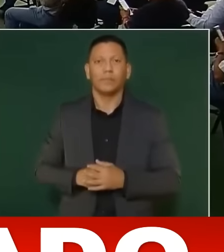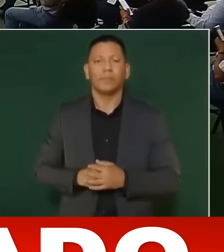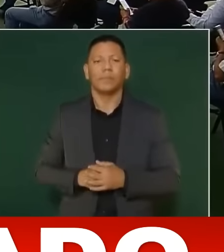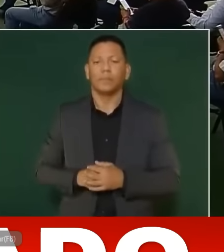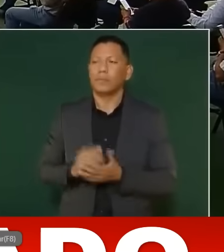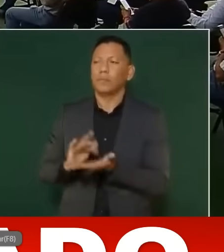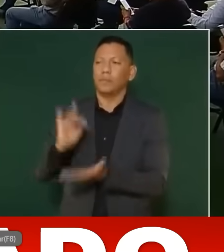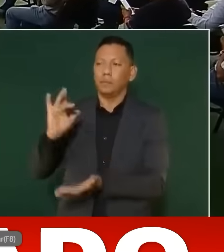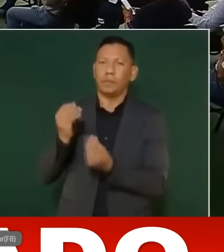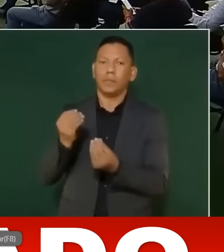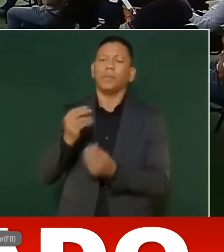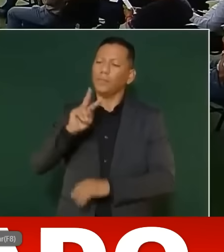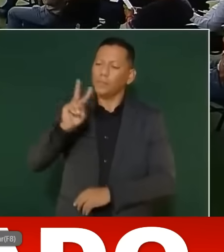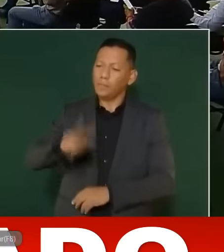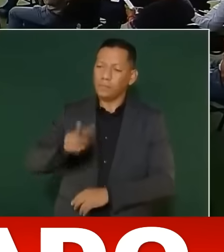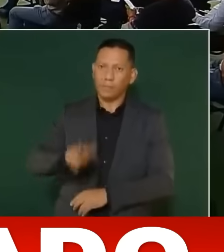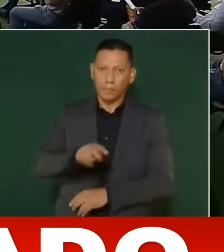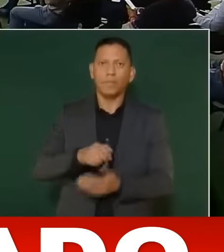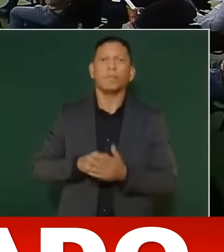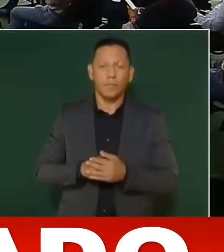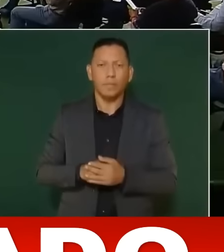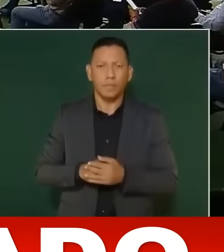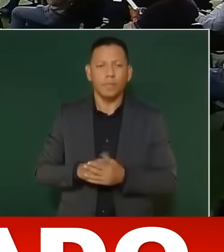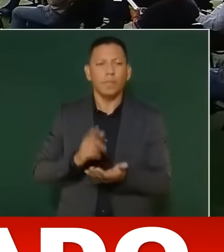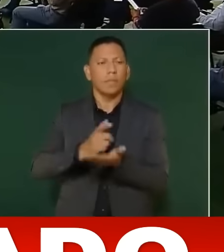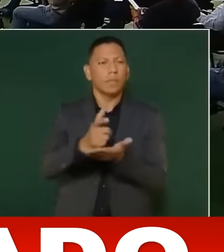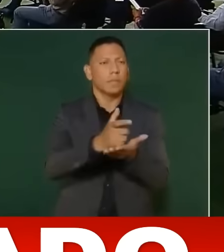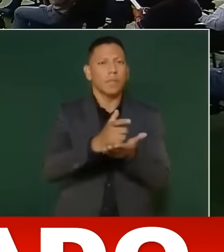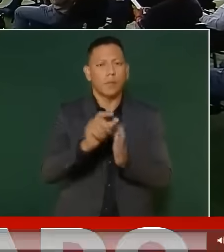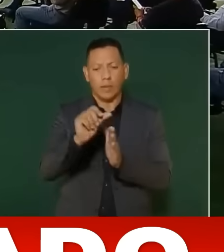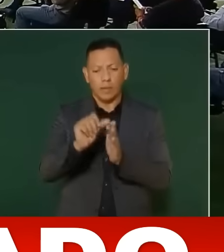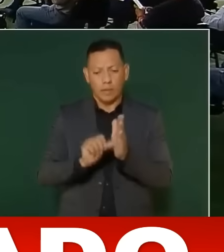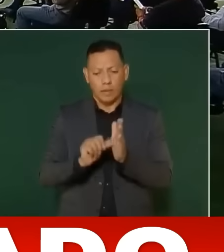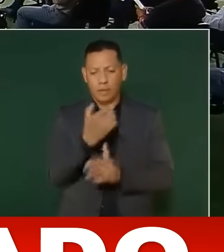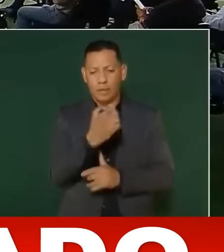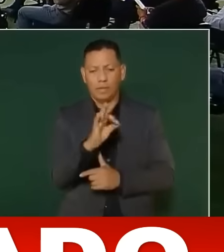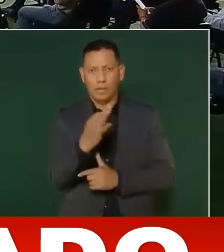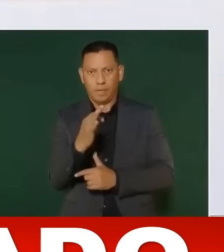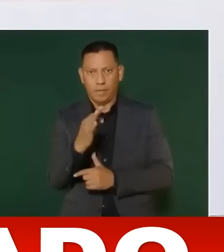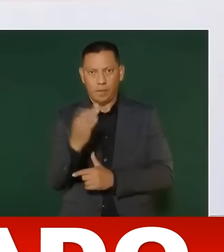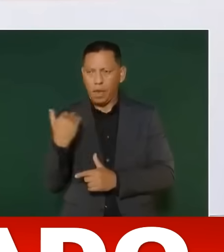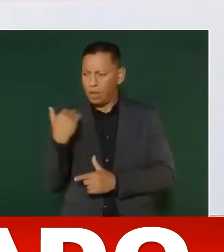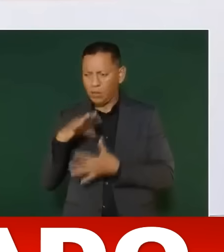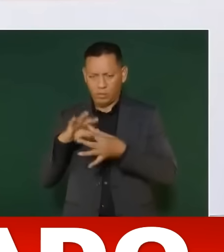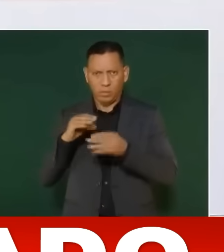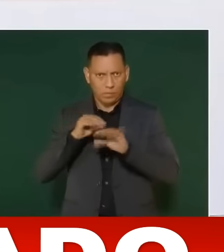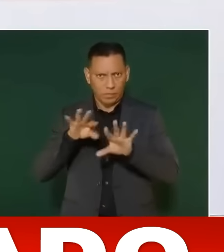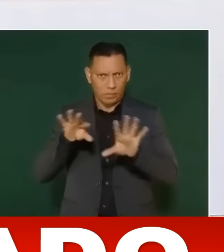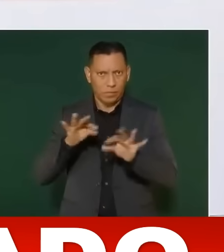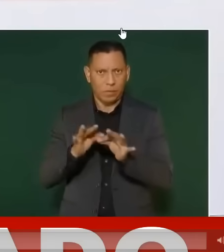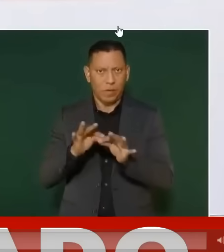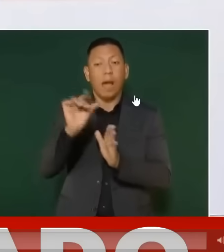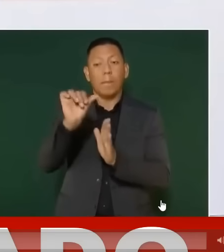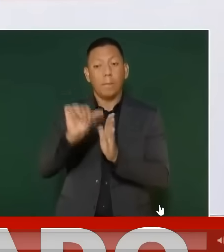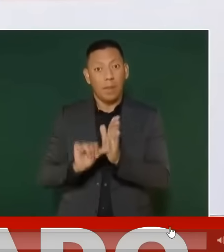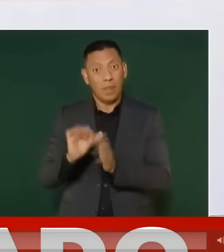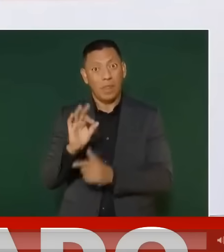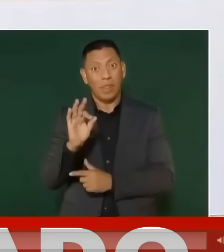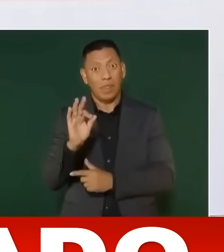gracias sí efectivamente vamos a dispersar enero febrero como ya lo acabo de informar y para el mes de